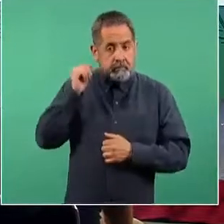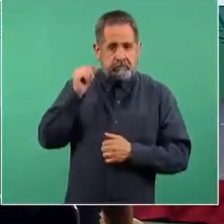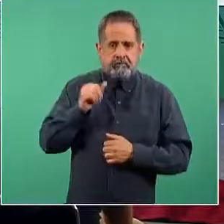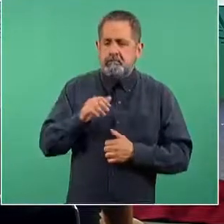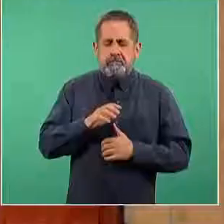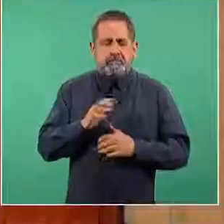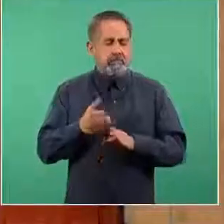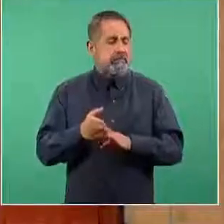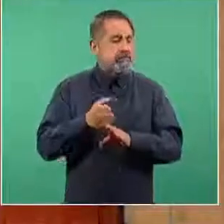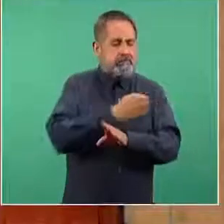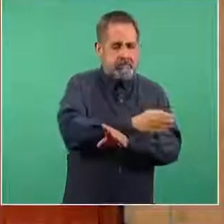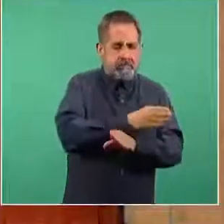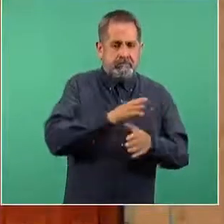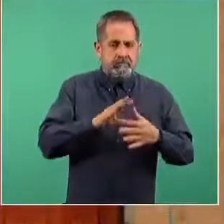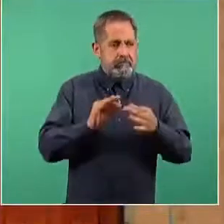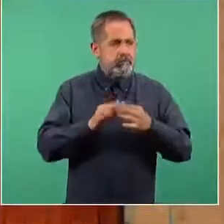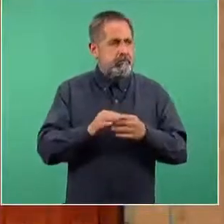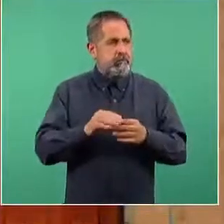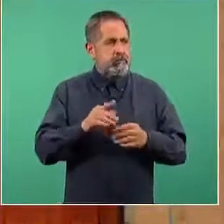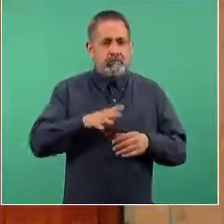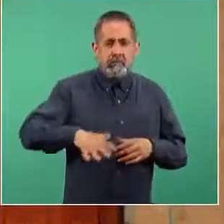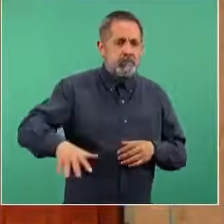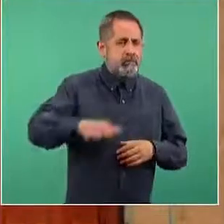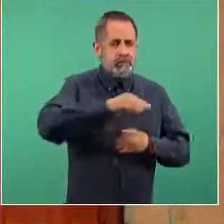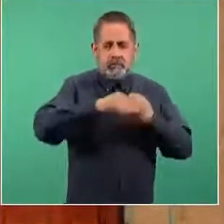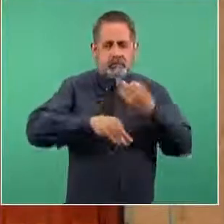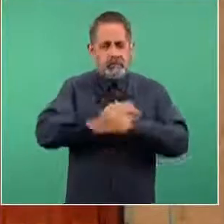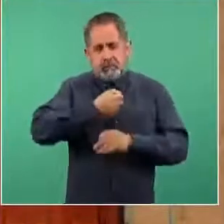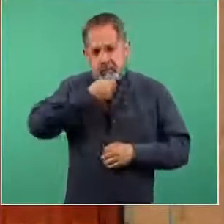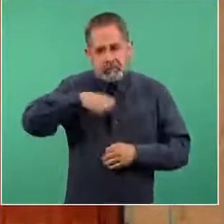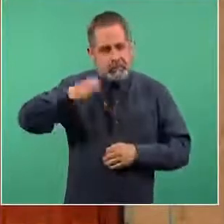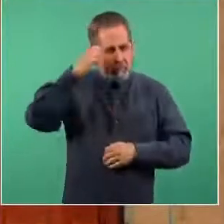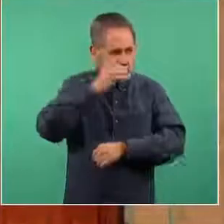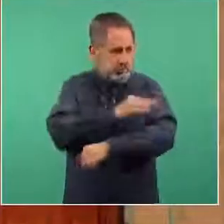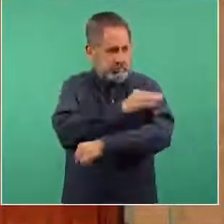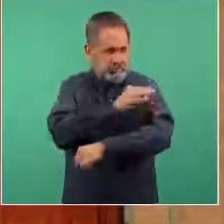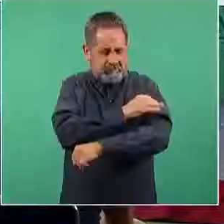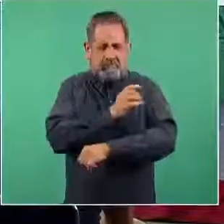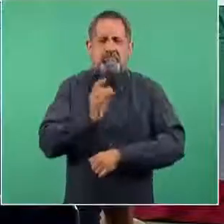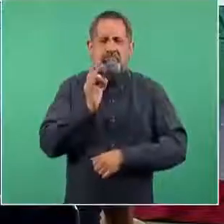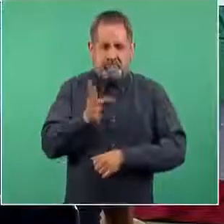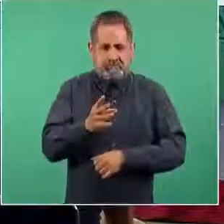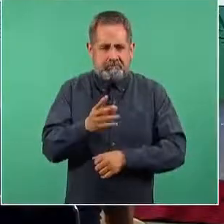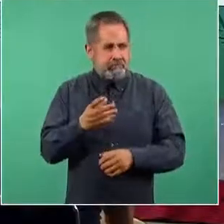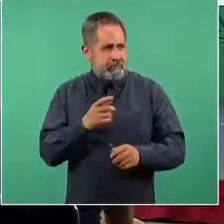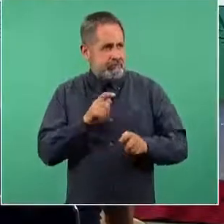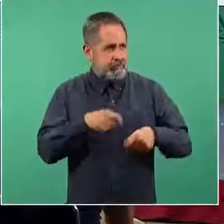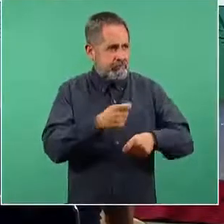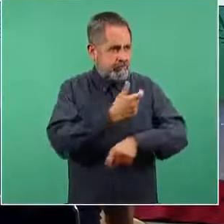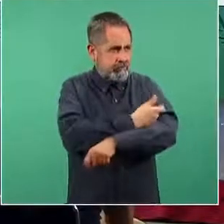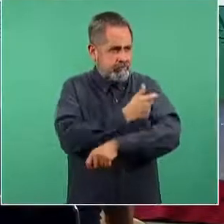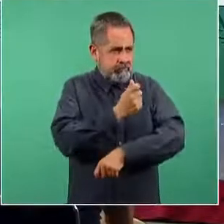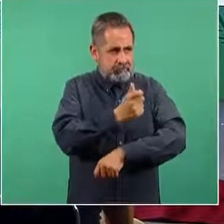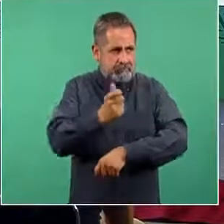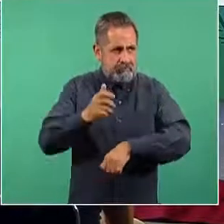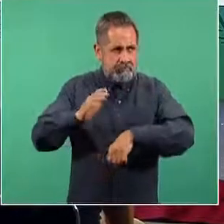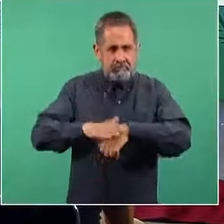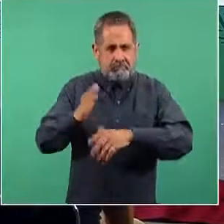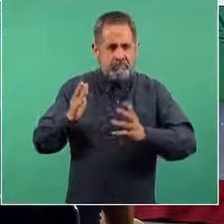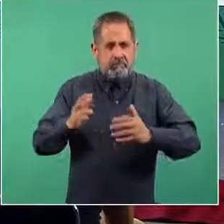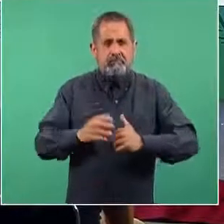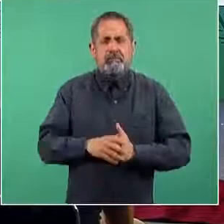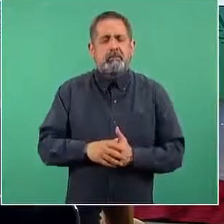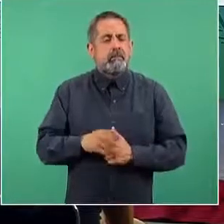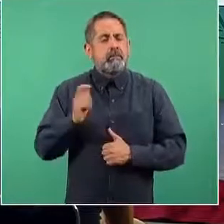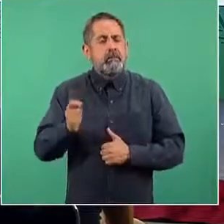se estará cubriendo al menos con una dosis a toda la población de adultos mayores de 60 años y más, porque de hecho ya los que